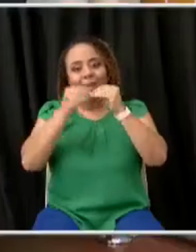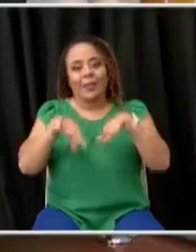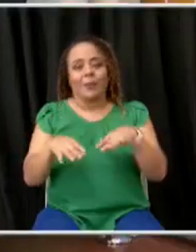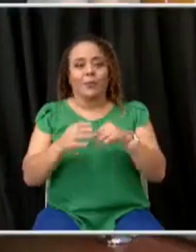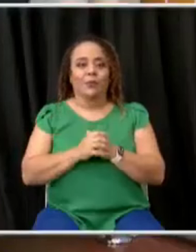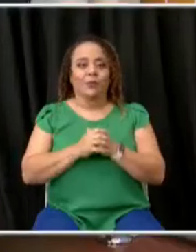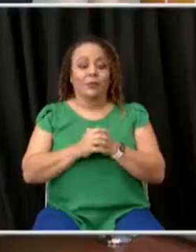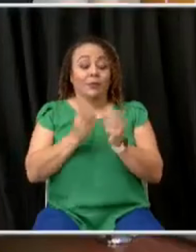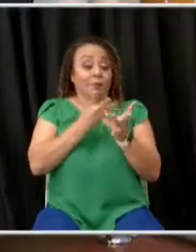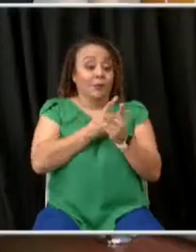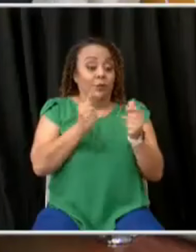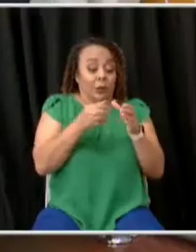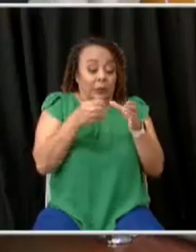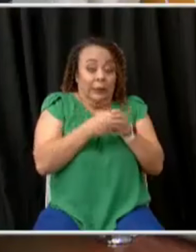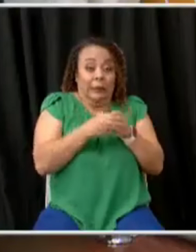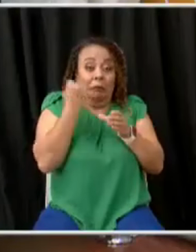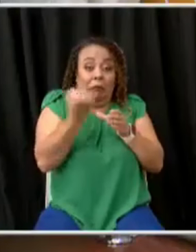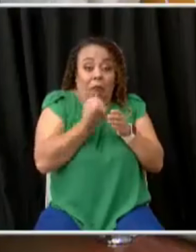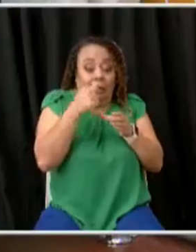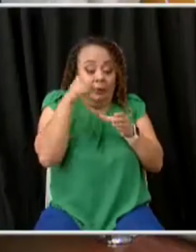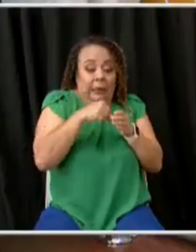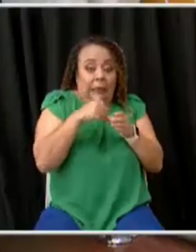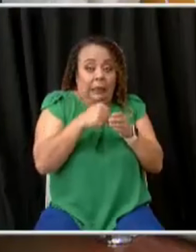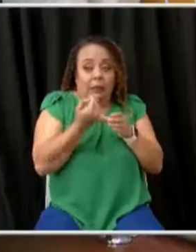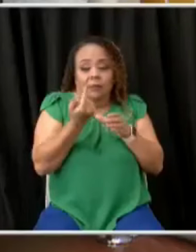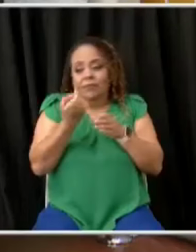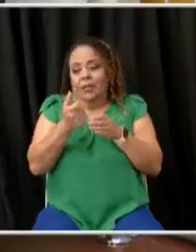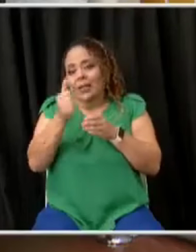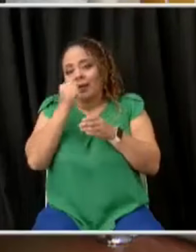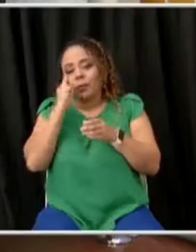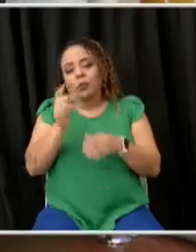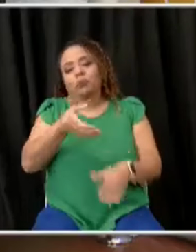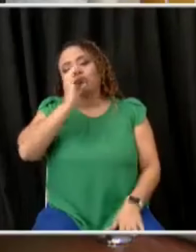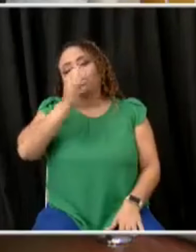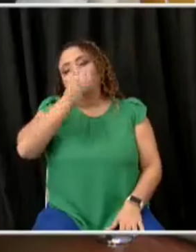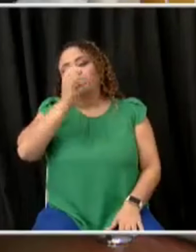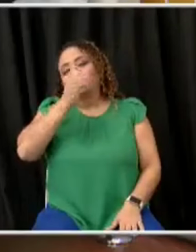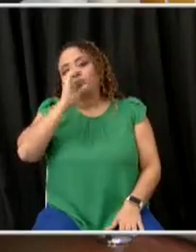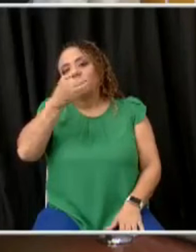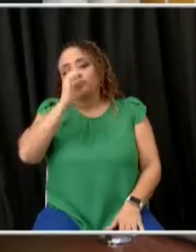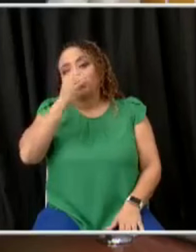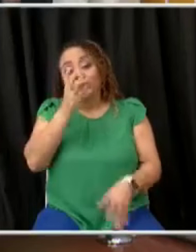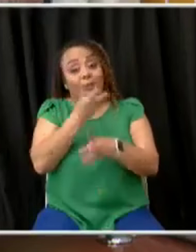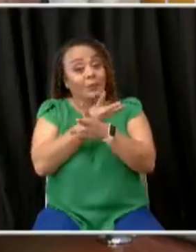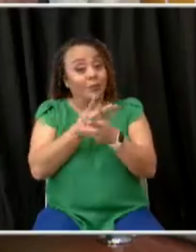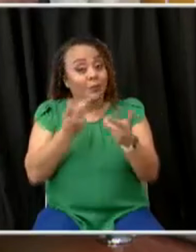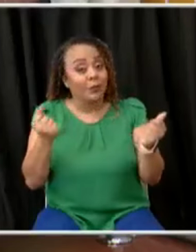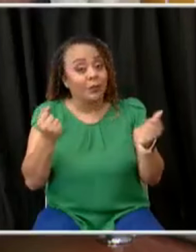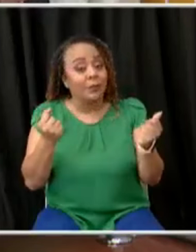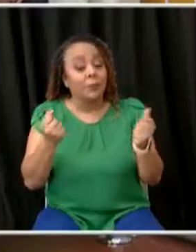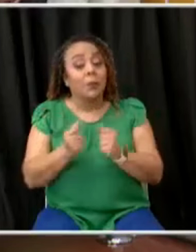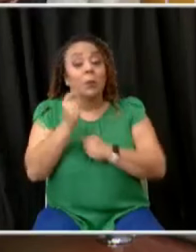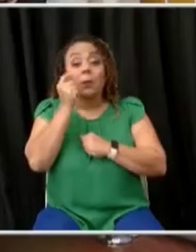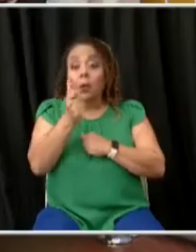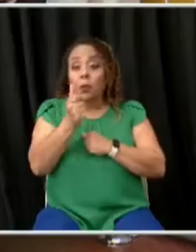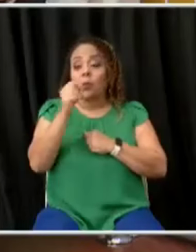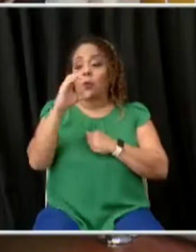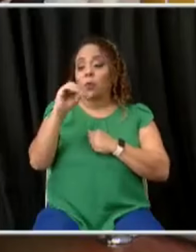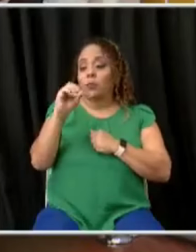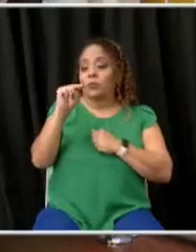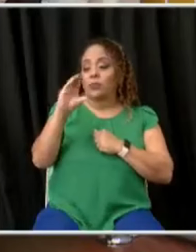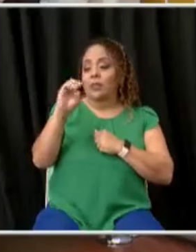Entonces, soluciones muy concentradas nos deshidrata por estar tomándola muy concentrada. Soluciones poco concentradas nos